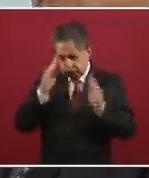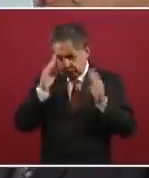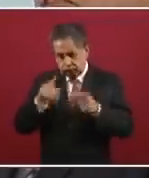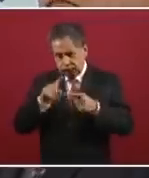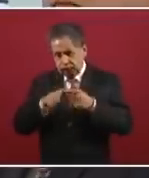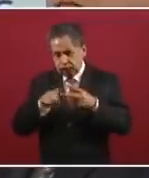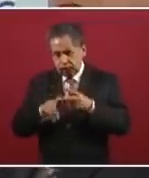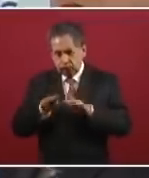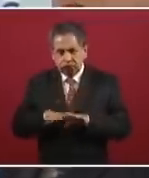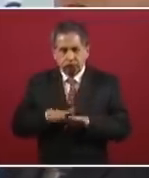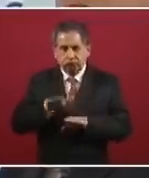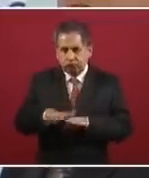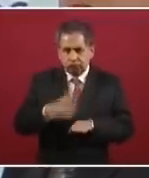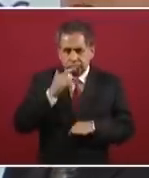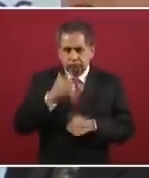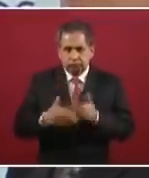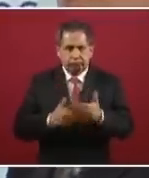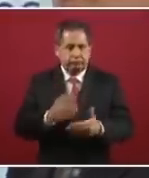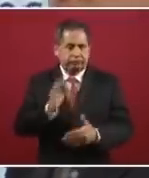avanzar.